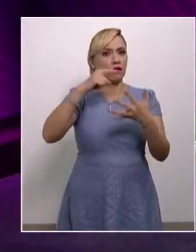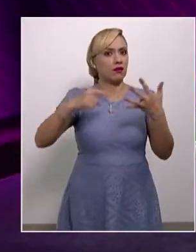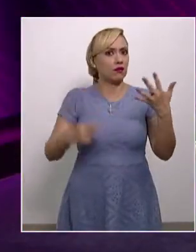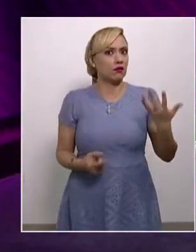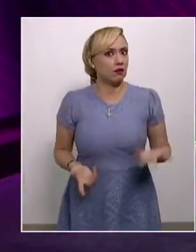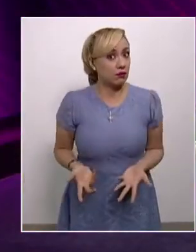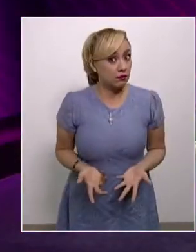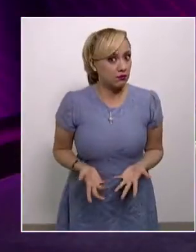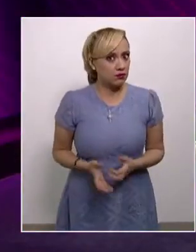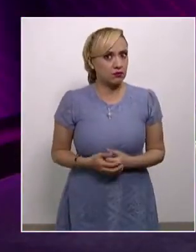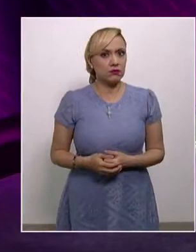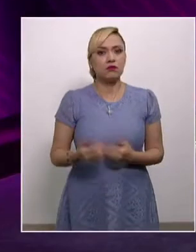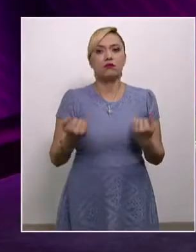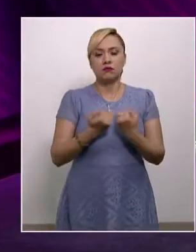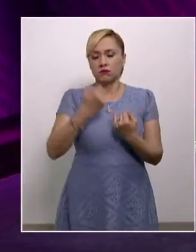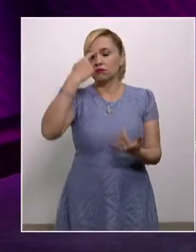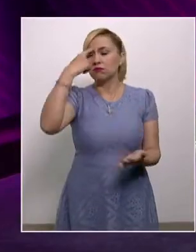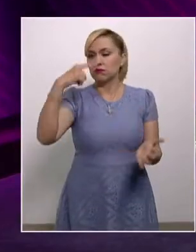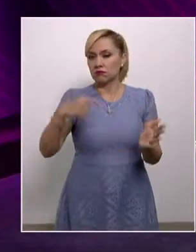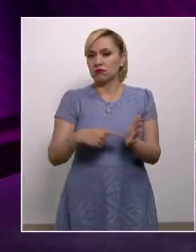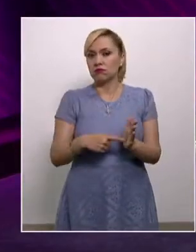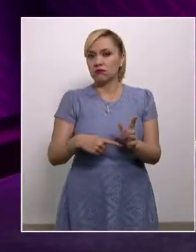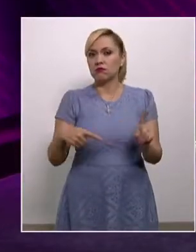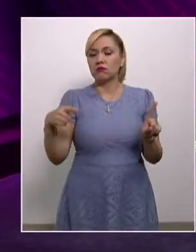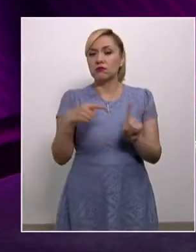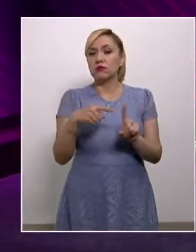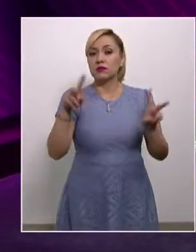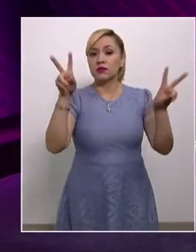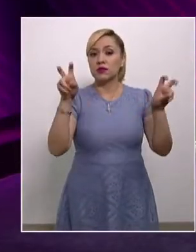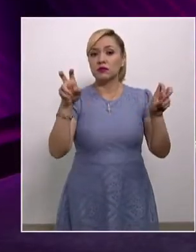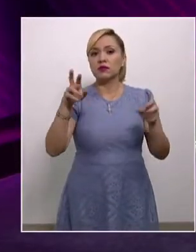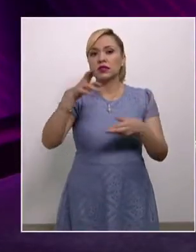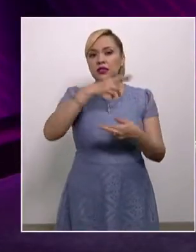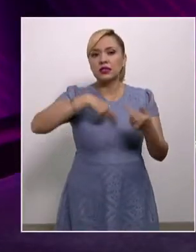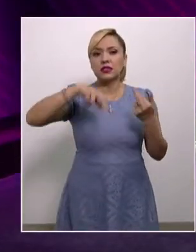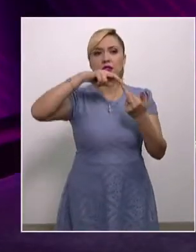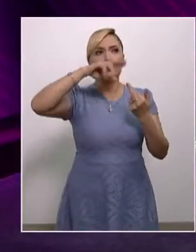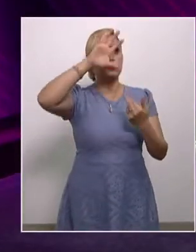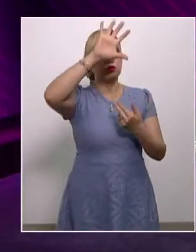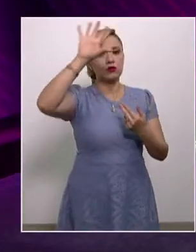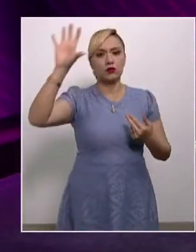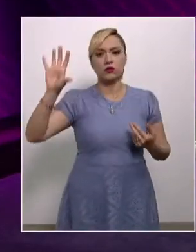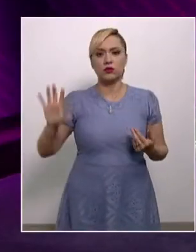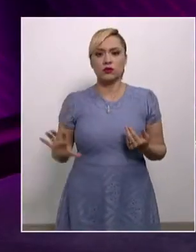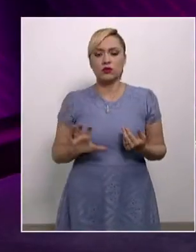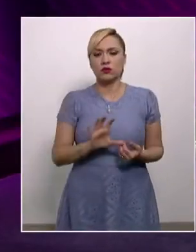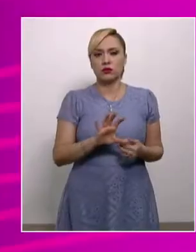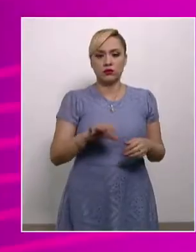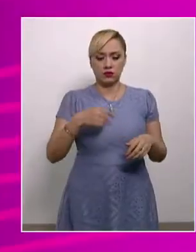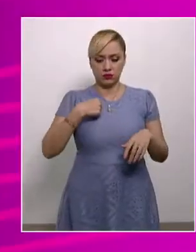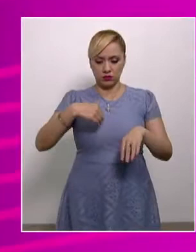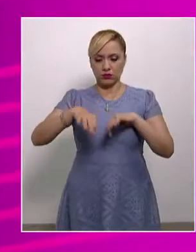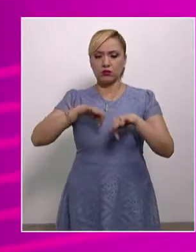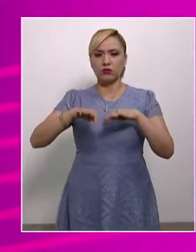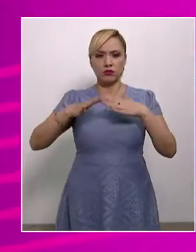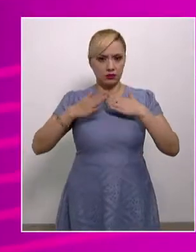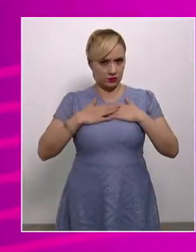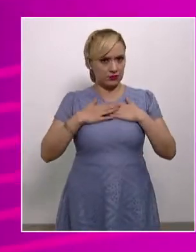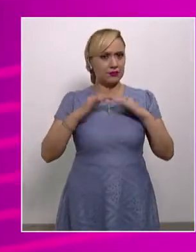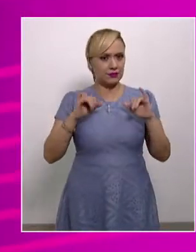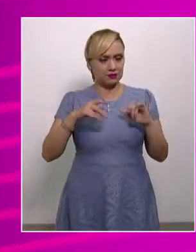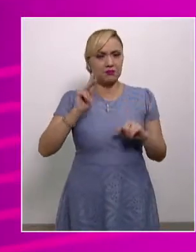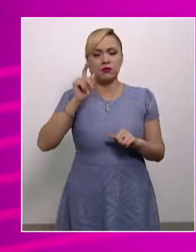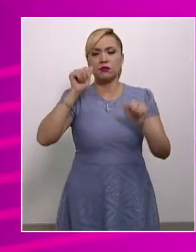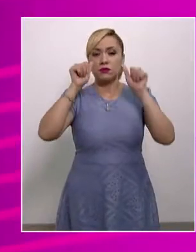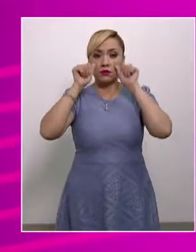También creemos que esto es un tema regional que, como bien decíamos, trabajamos en red, pero también es un tema